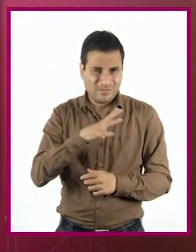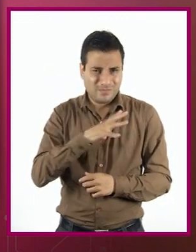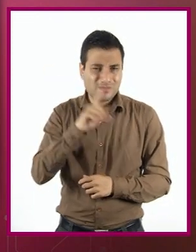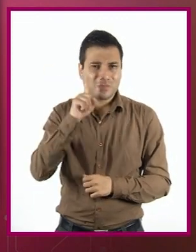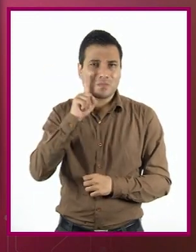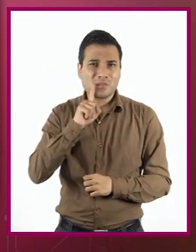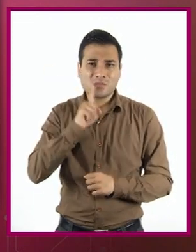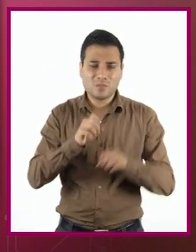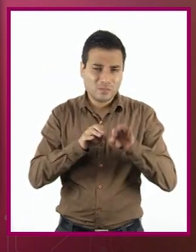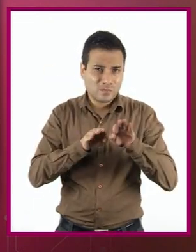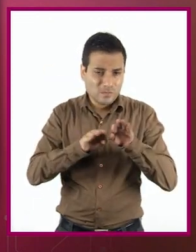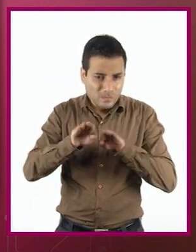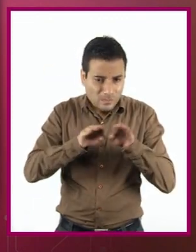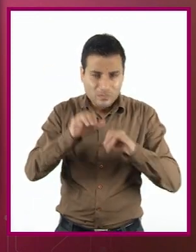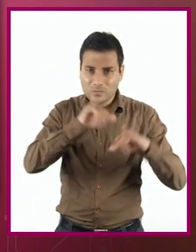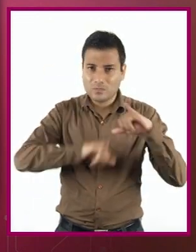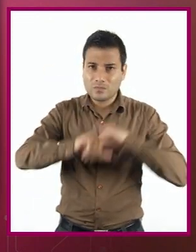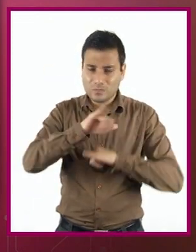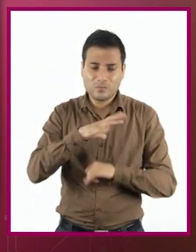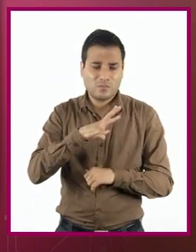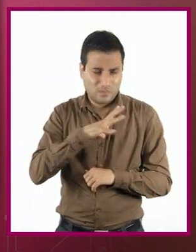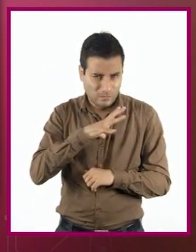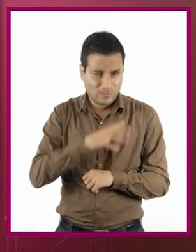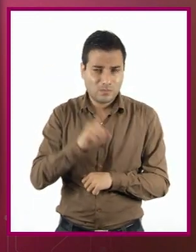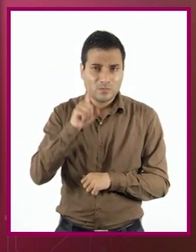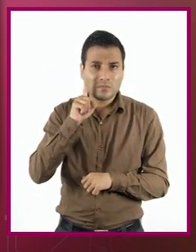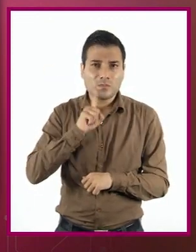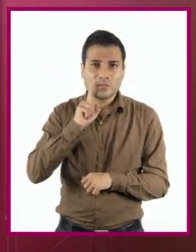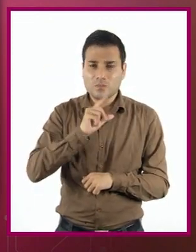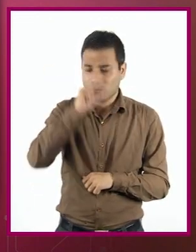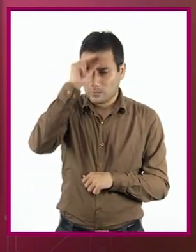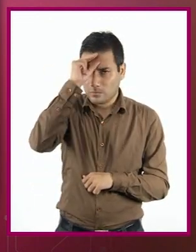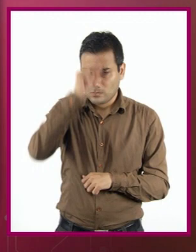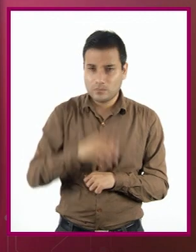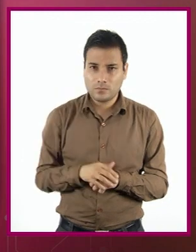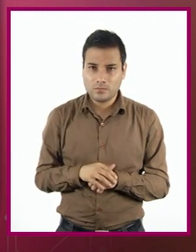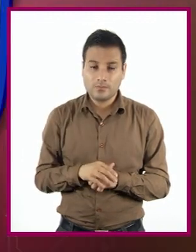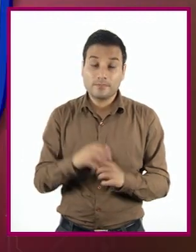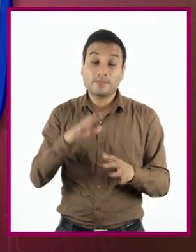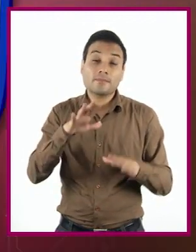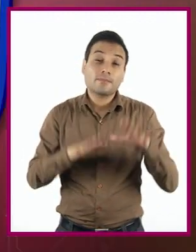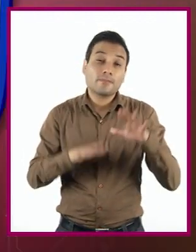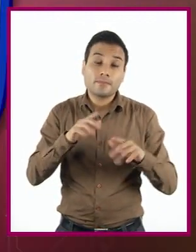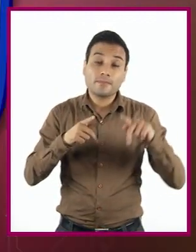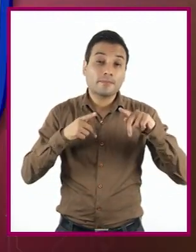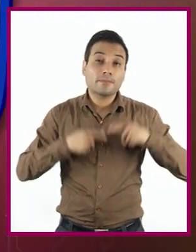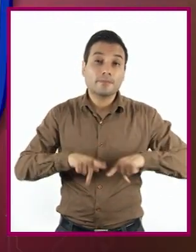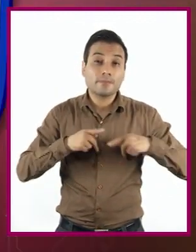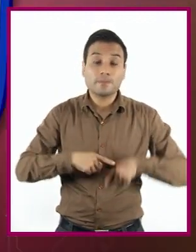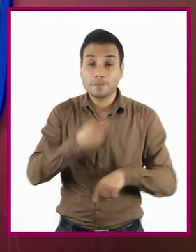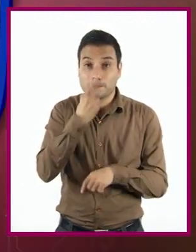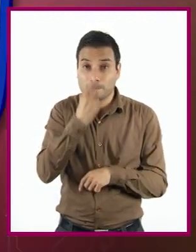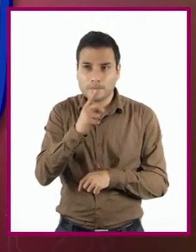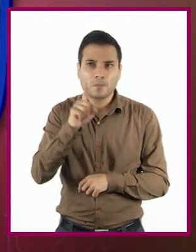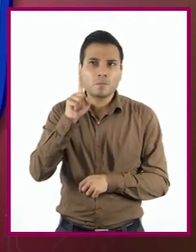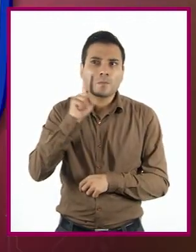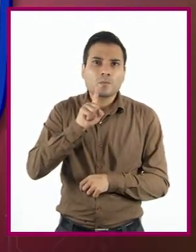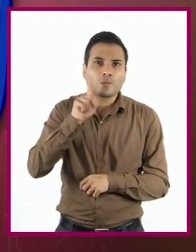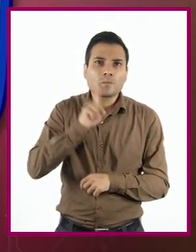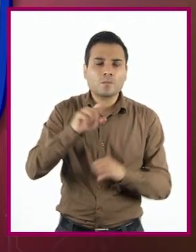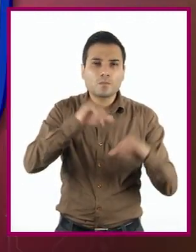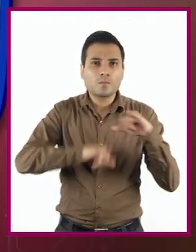hecho contribuciones muy importantes y que no las conocemos, ¿no? A veces cuando nos dicen, menciona una científica, pues a todos se